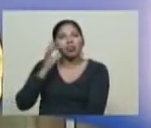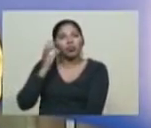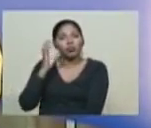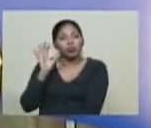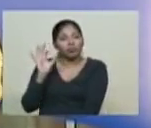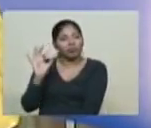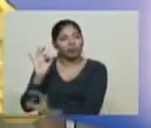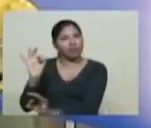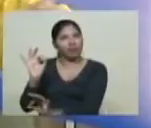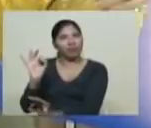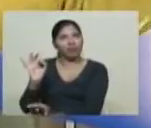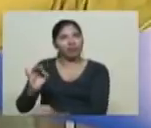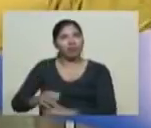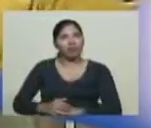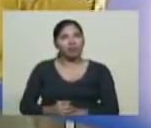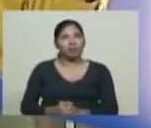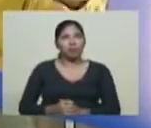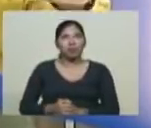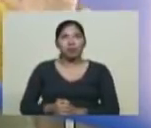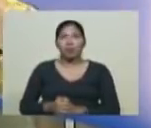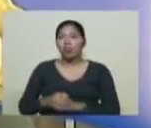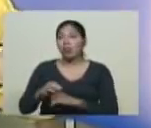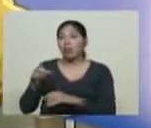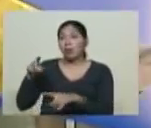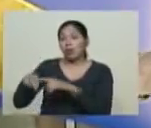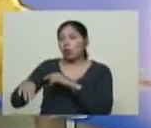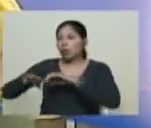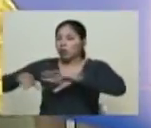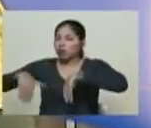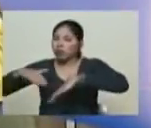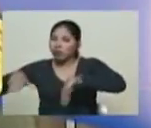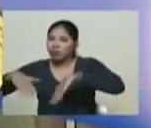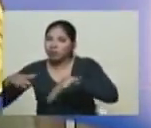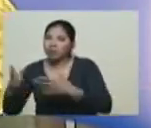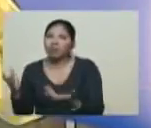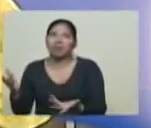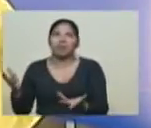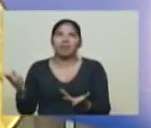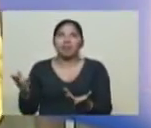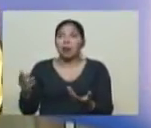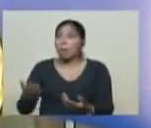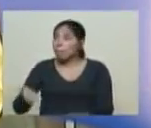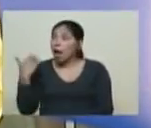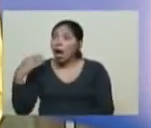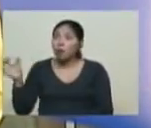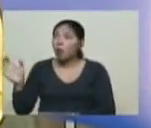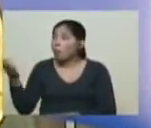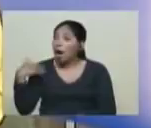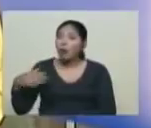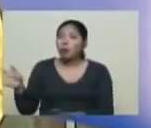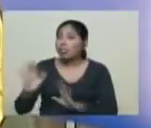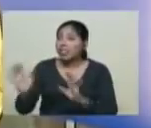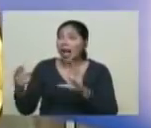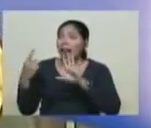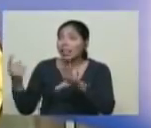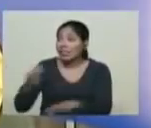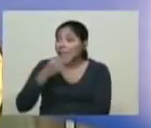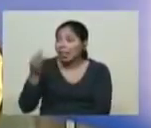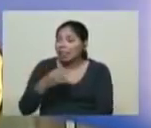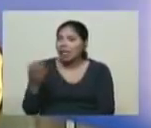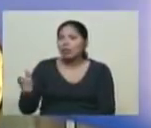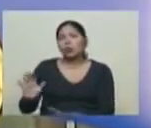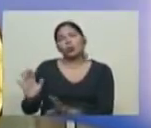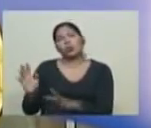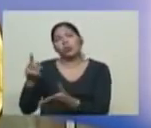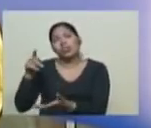en el mar ahí en el balneario de Naiguatá o aquí en Macuto, no había posibilidad de que lo sacaran hasta las 6 de la tarde, pues, cuando ya llegaba la